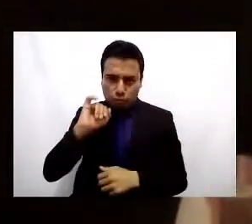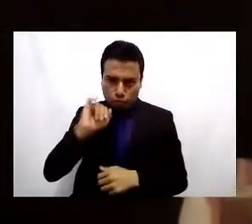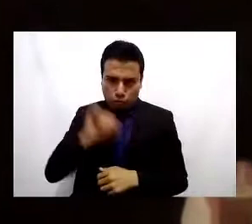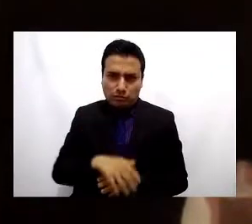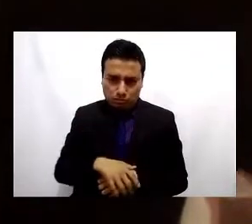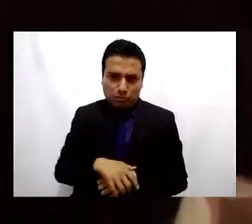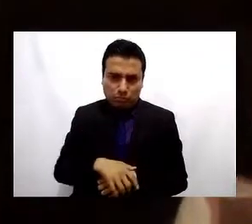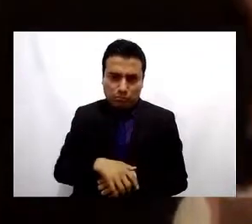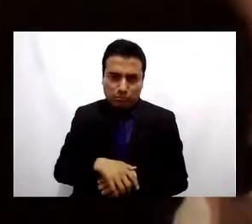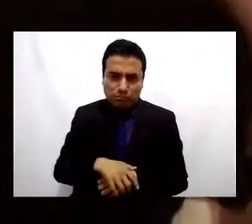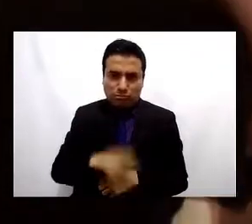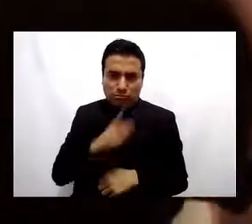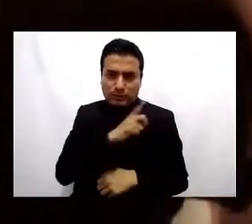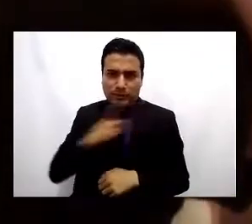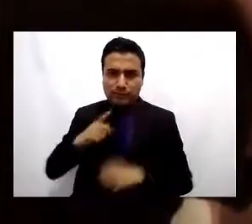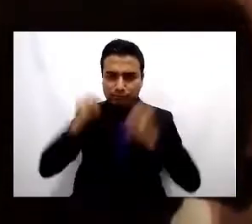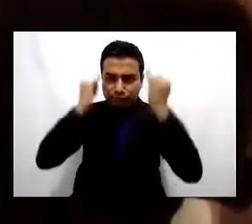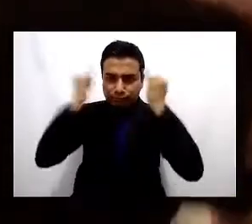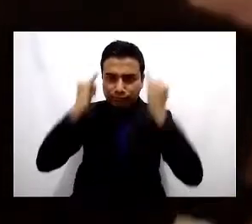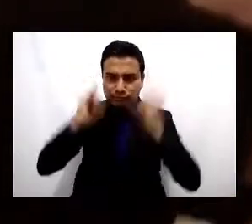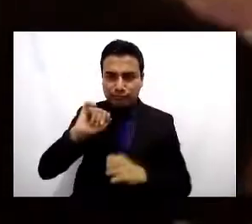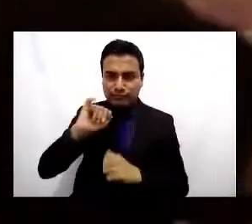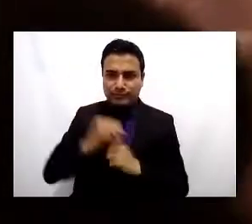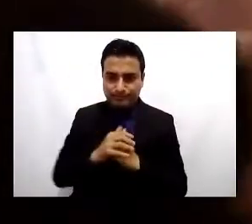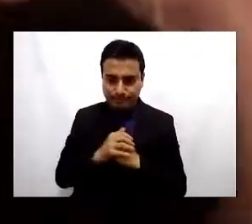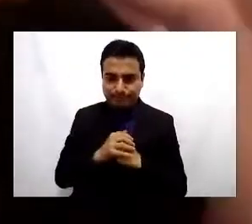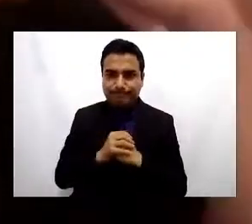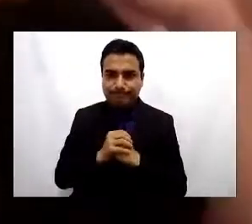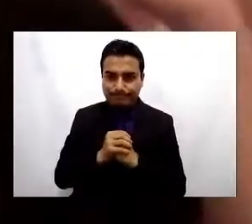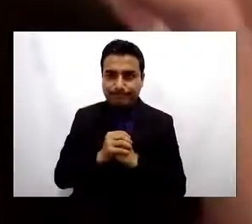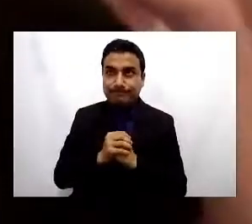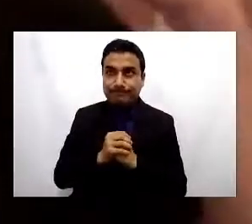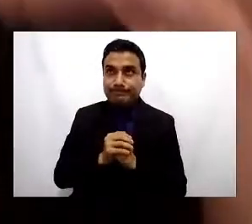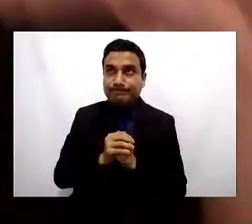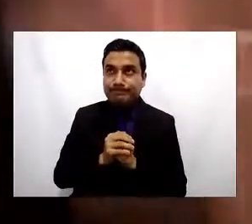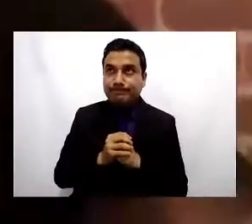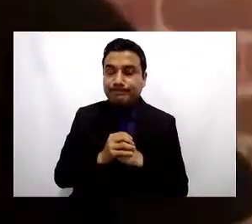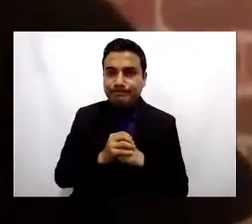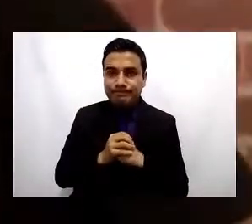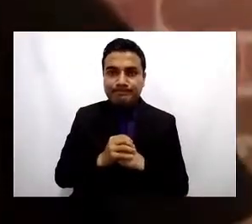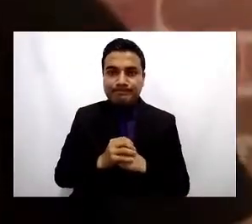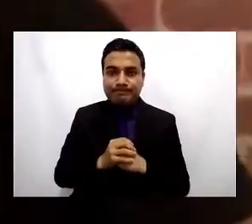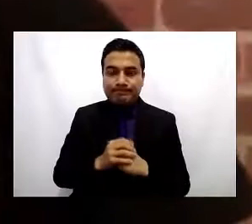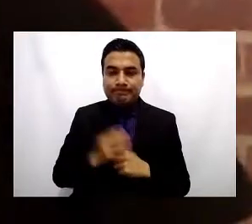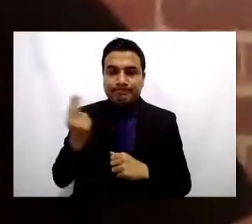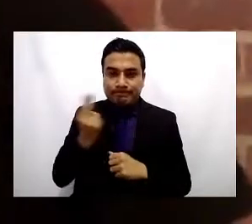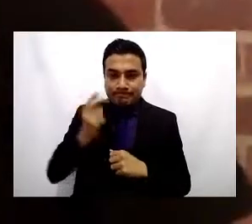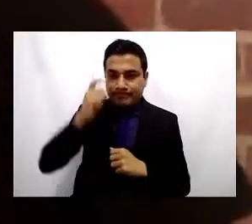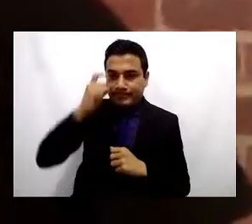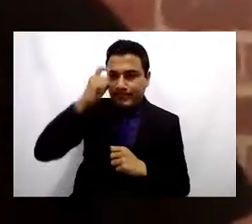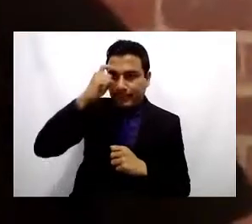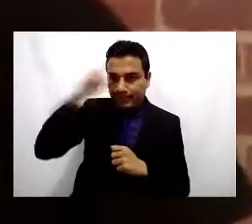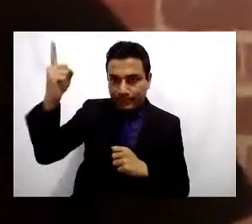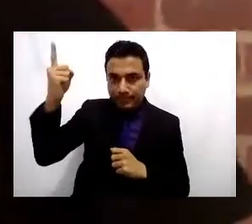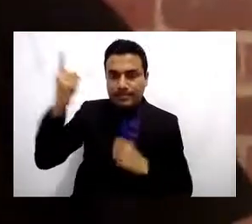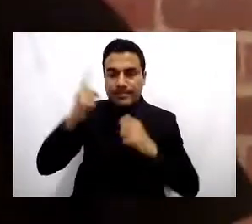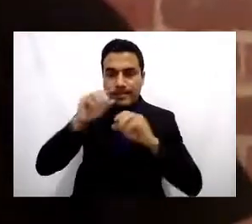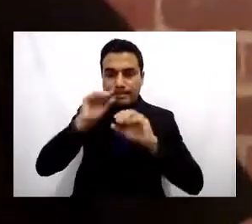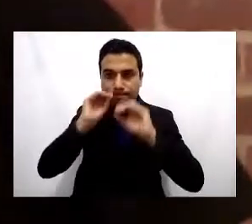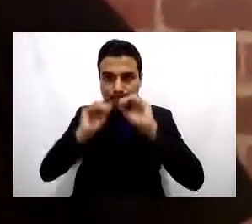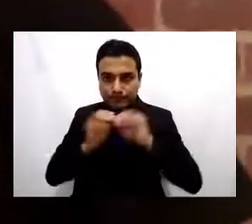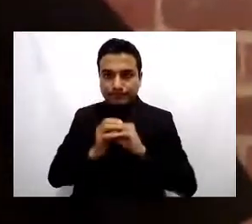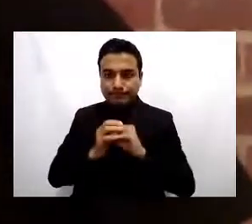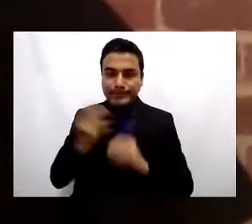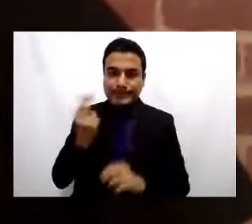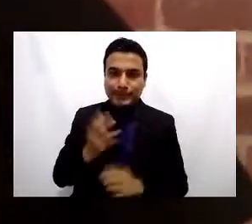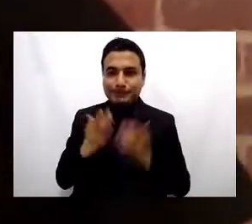llegamos es a ser miserables, a ser ingeniosos, a ser simpáticos,